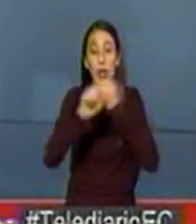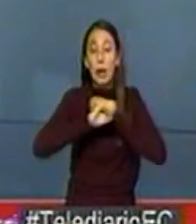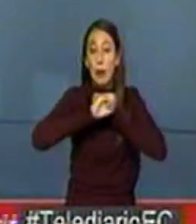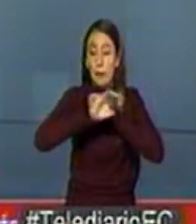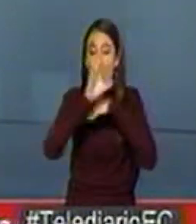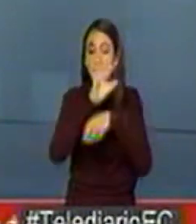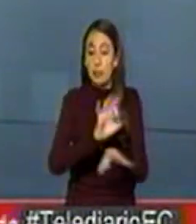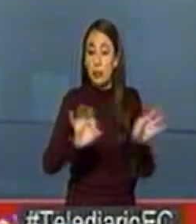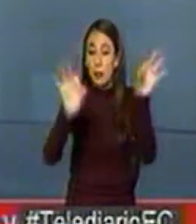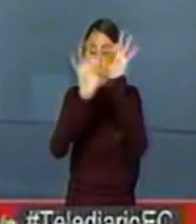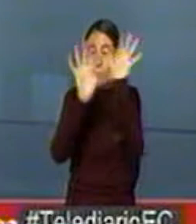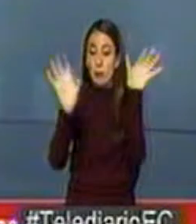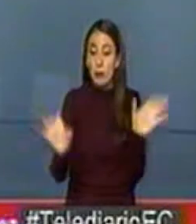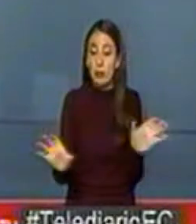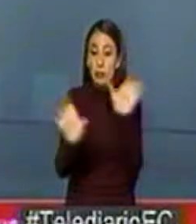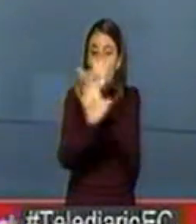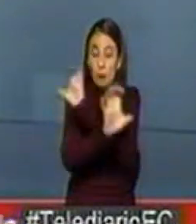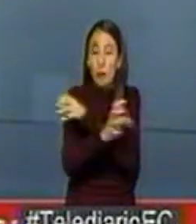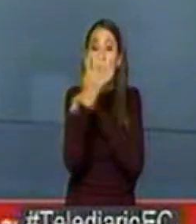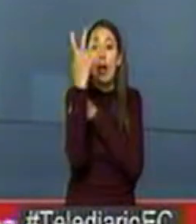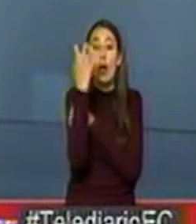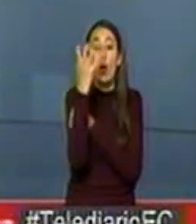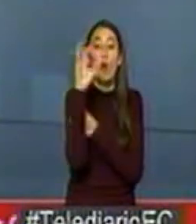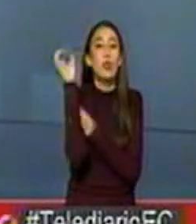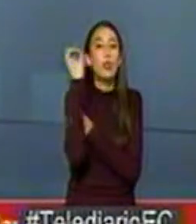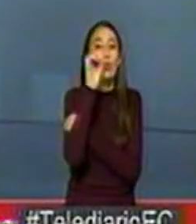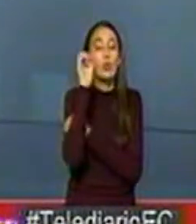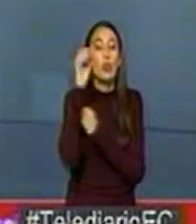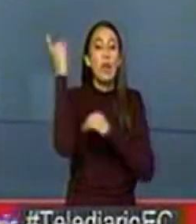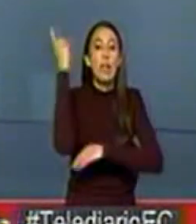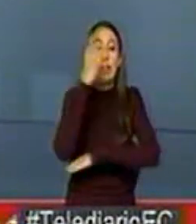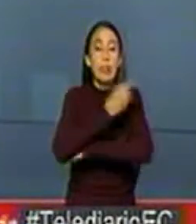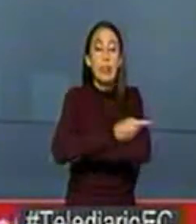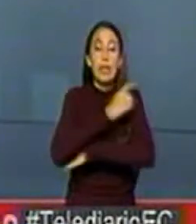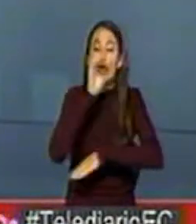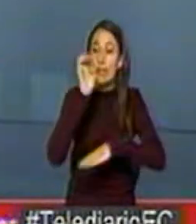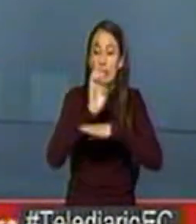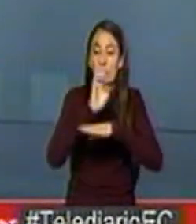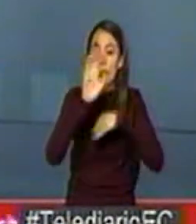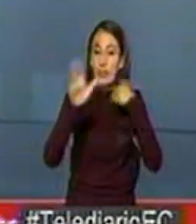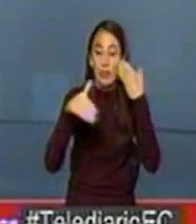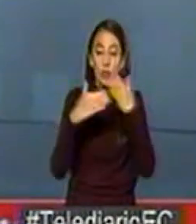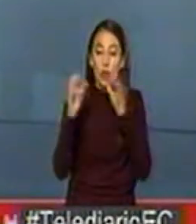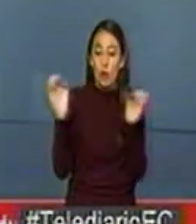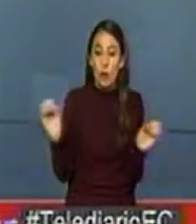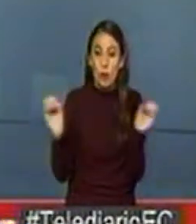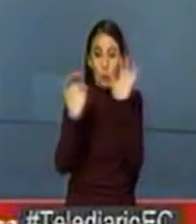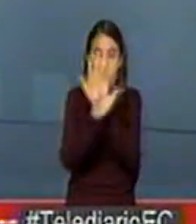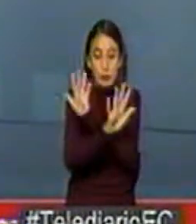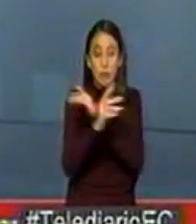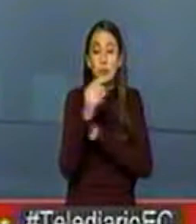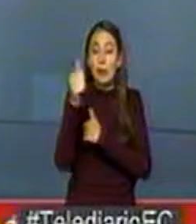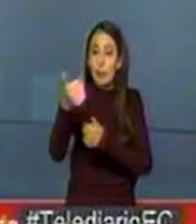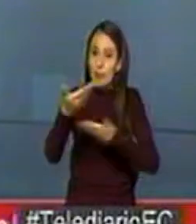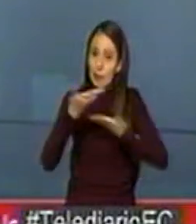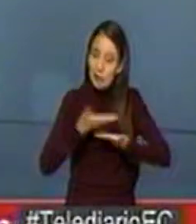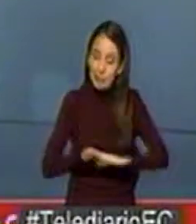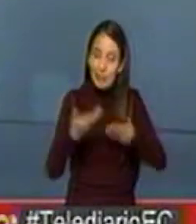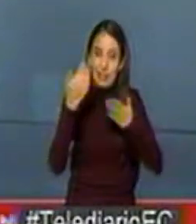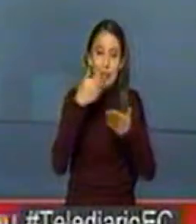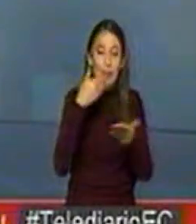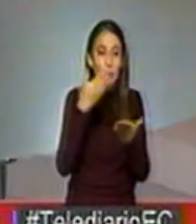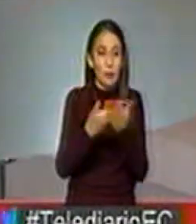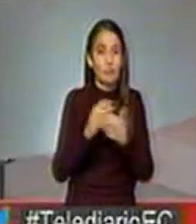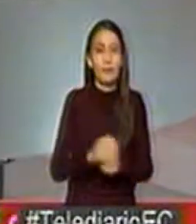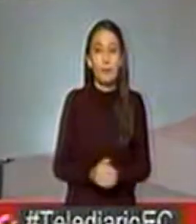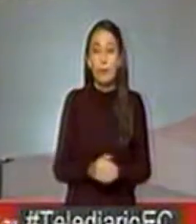donación de órganos a propósito de que el 14 de octubre fue el Día Nacional de la Donación y Trasplante de Órganos. Bienvenido, muchísimas gracias por estar hoy con